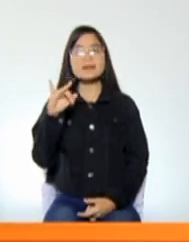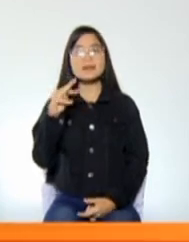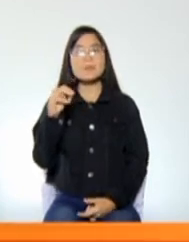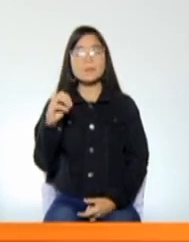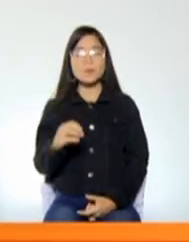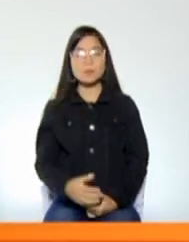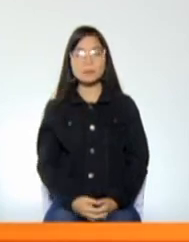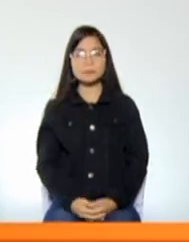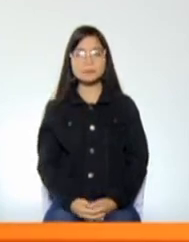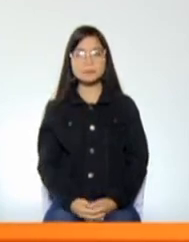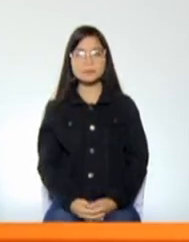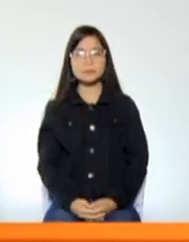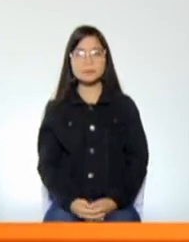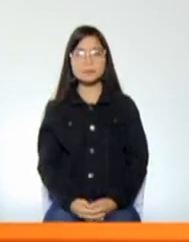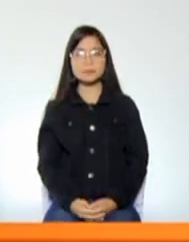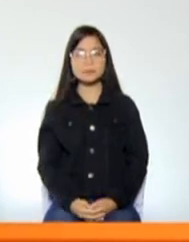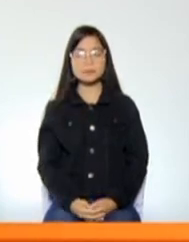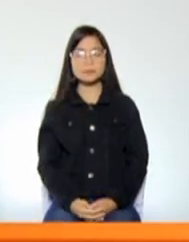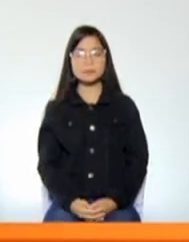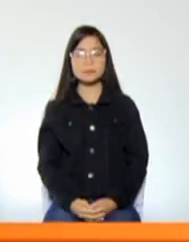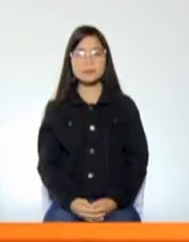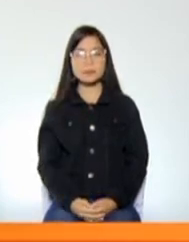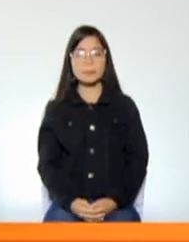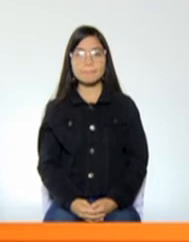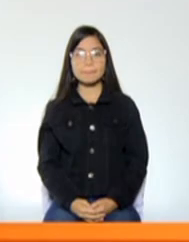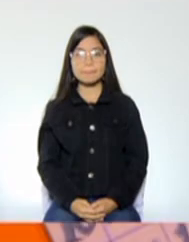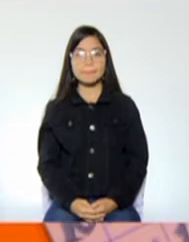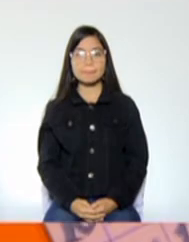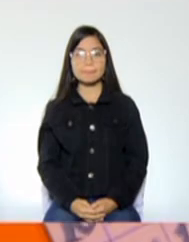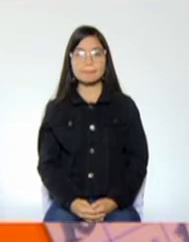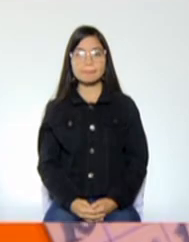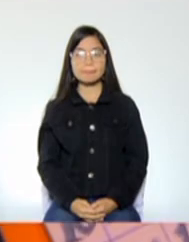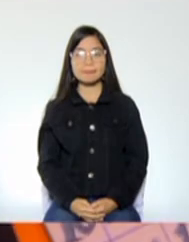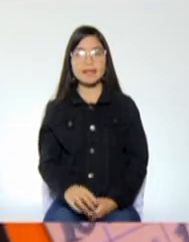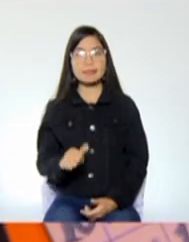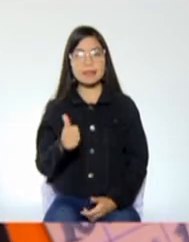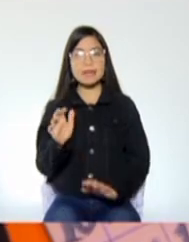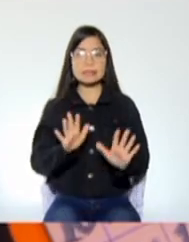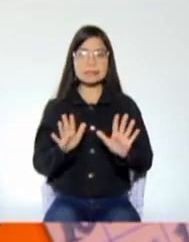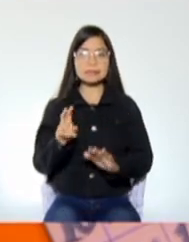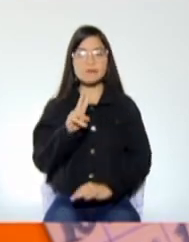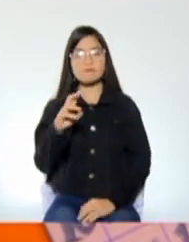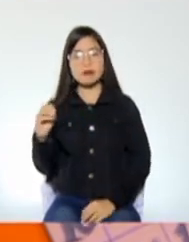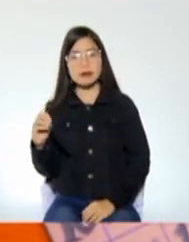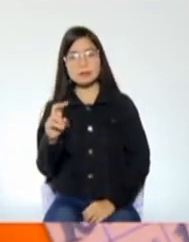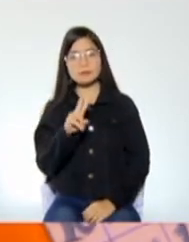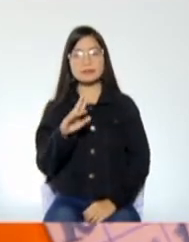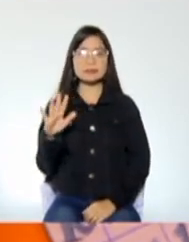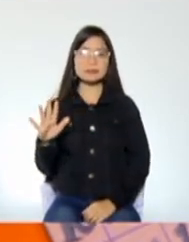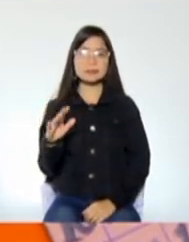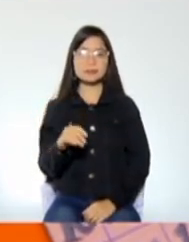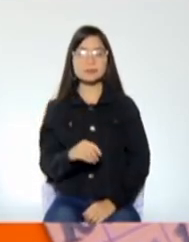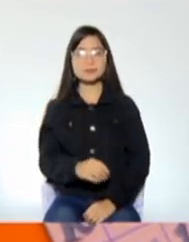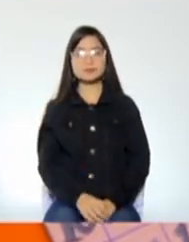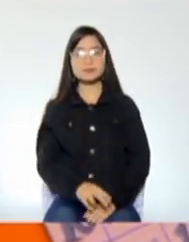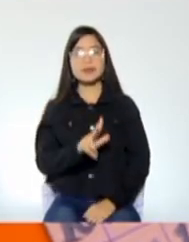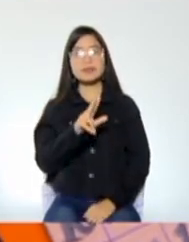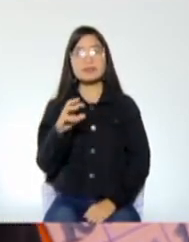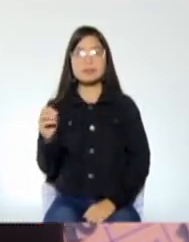múltiplos. 5, 10, que ya lo tenemos tachado. 15, 20, 25,